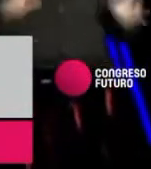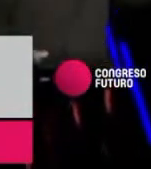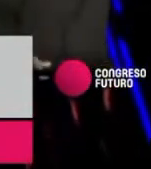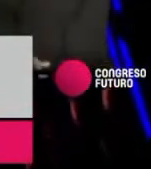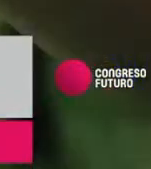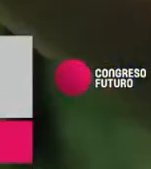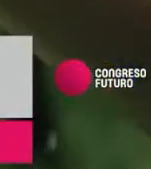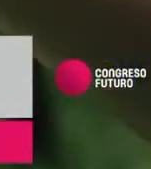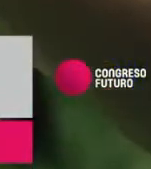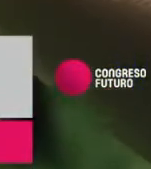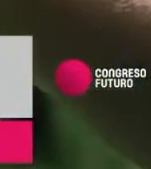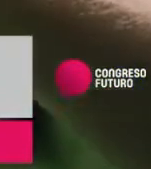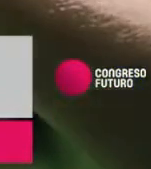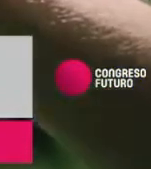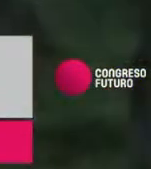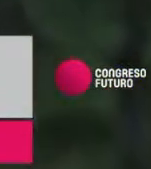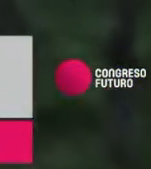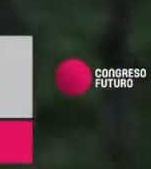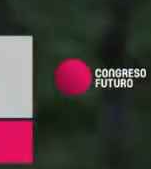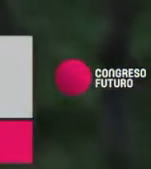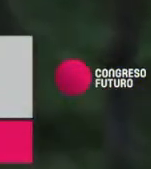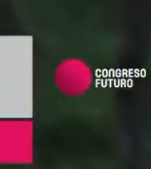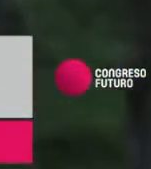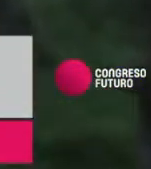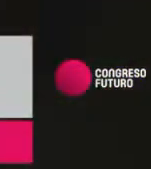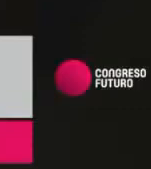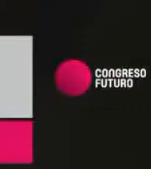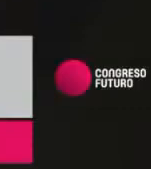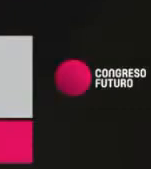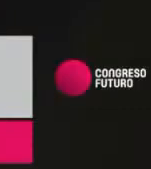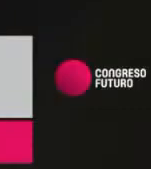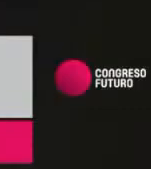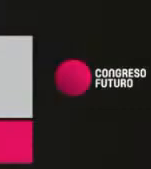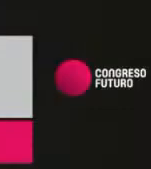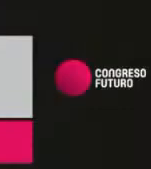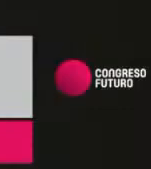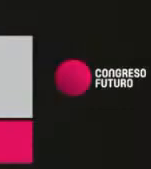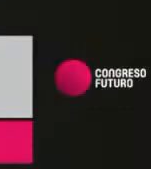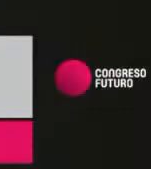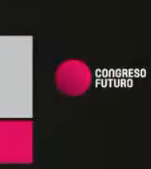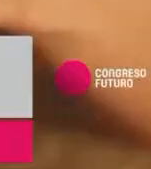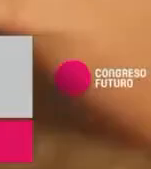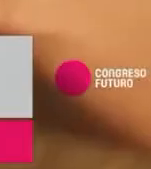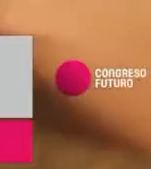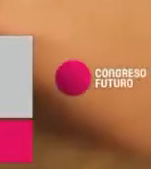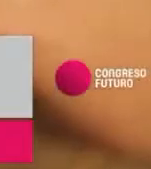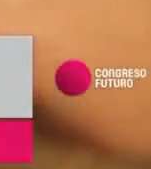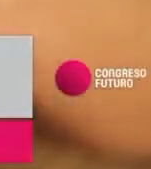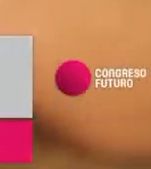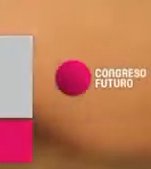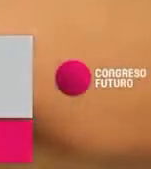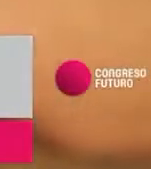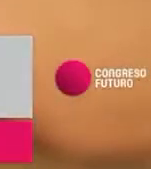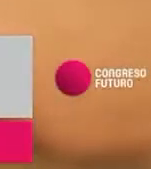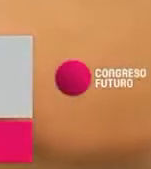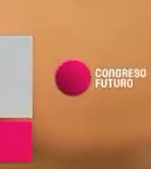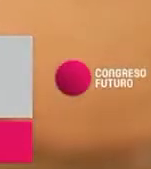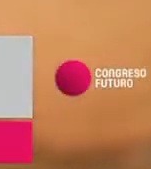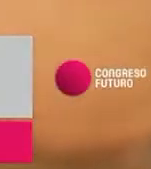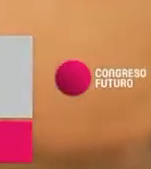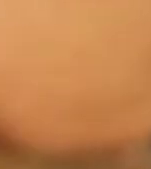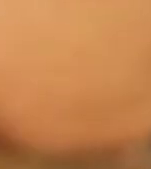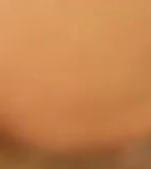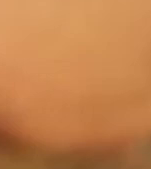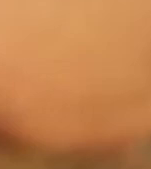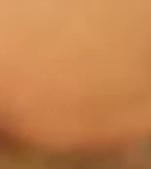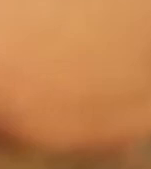del conocimiento. Porque lo que nos ha enseñado estos últimos años es que necesitamos dialogar para convivir.